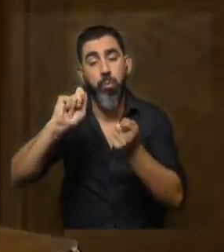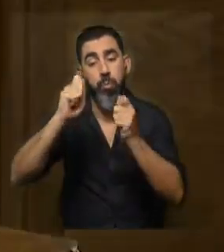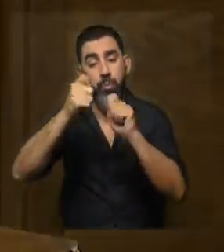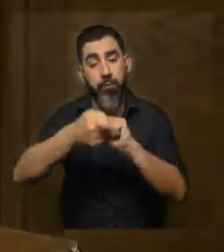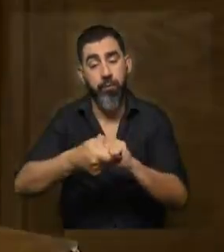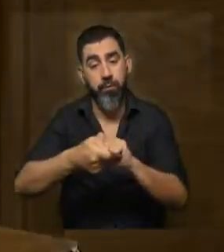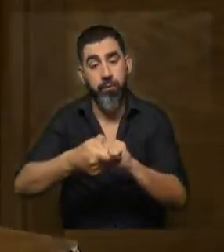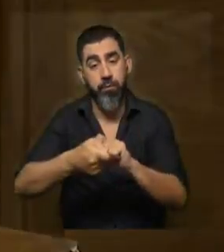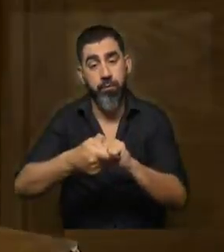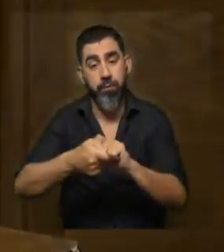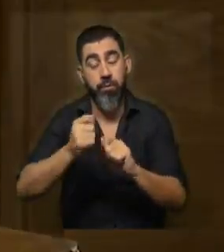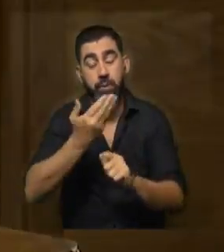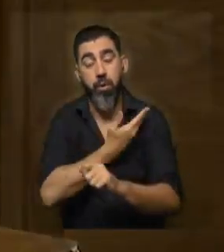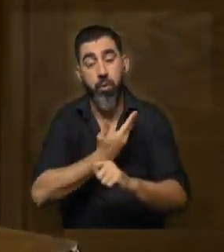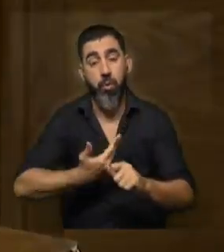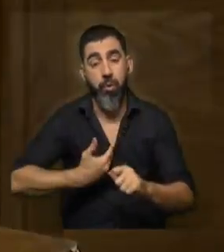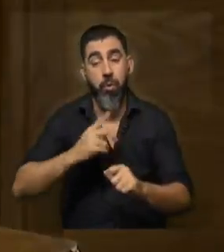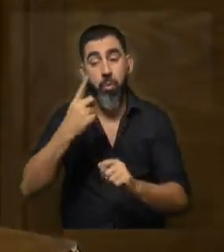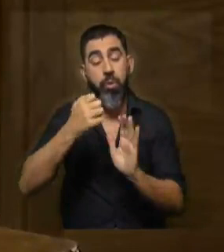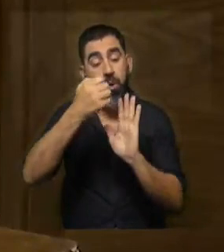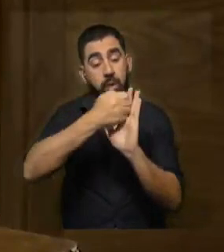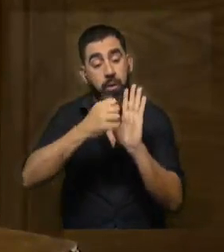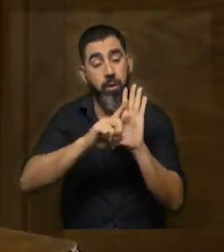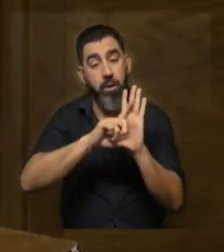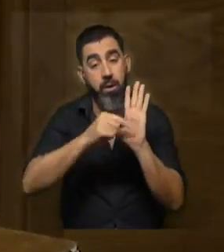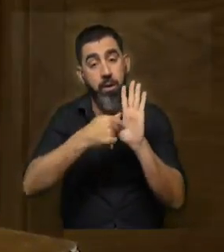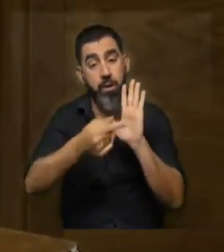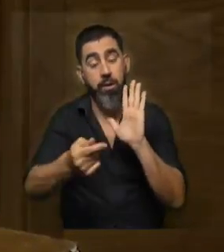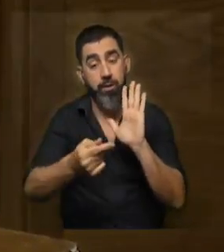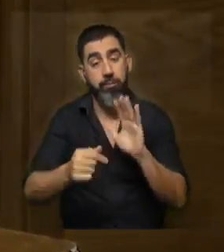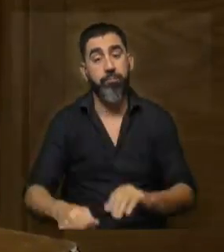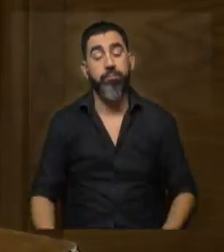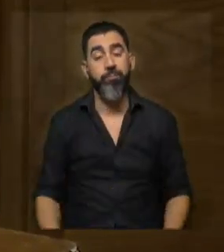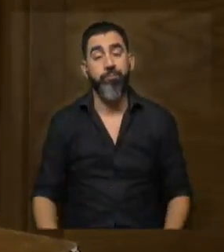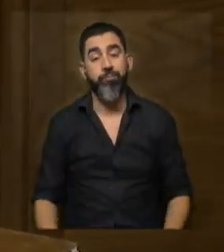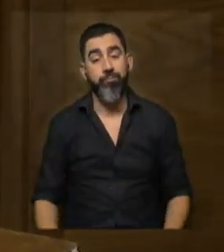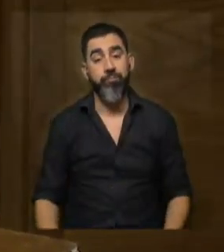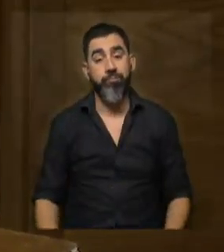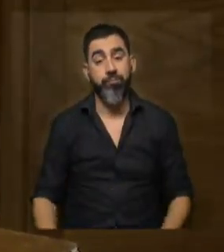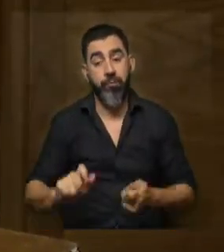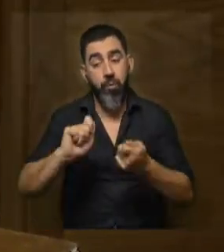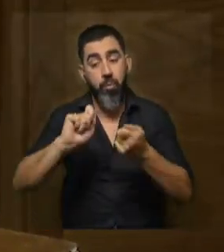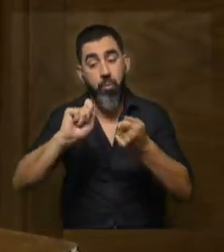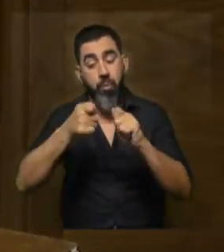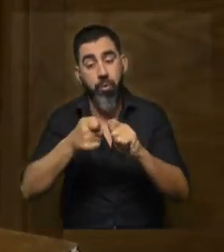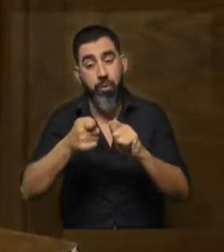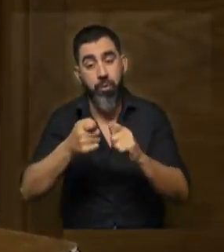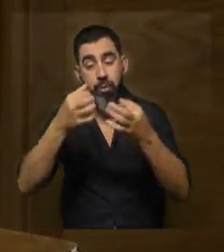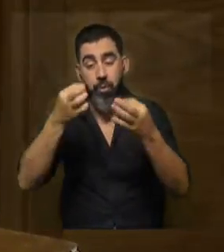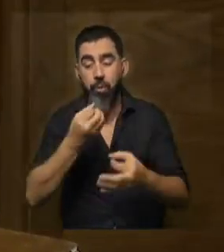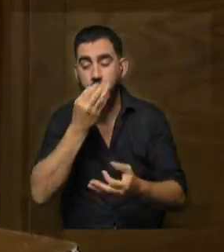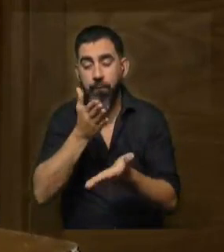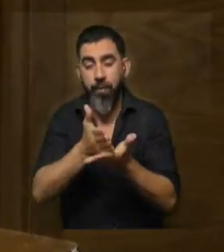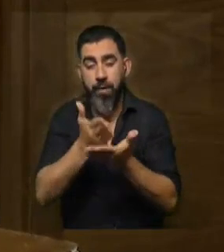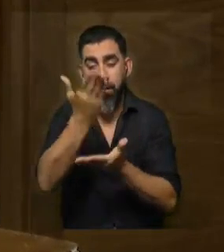que hizo el poder ejecutivo a un decreto un decreto que según Carballo lo modificó a